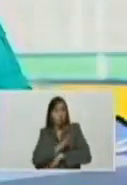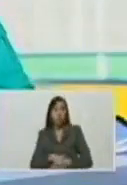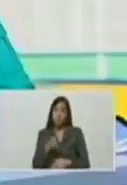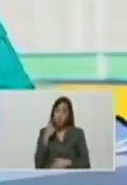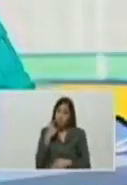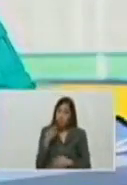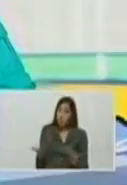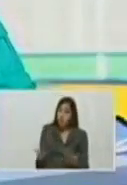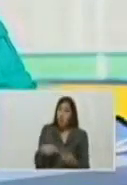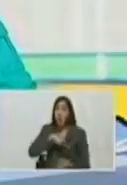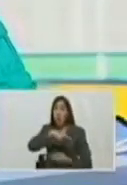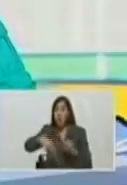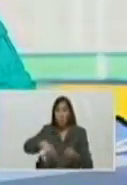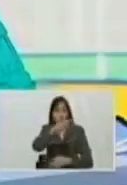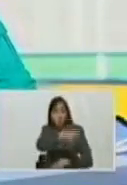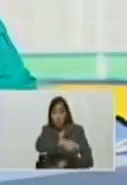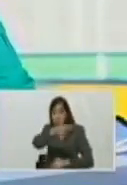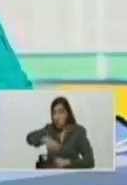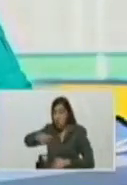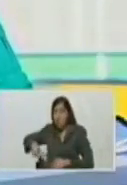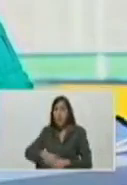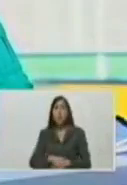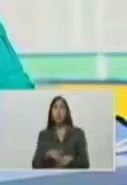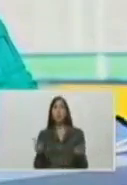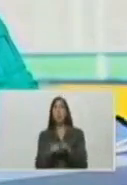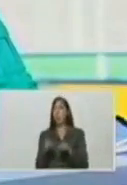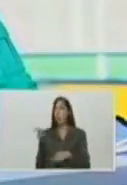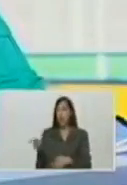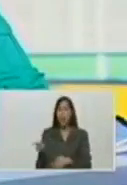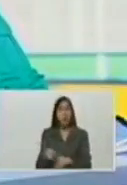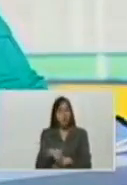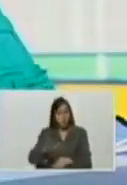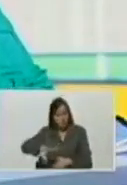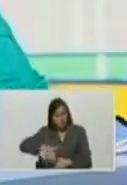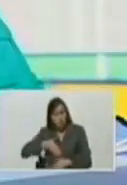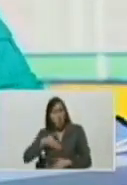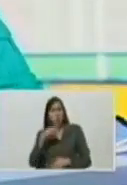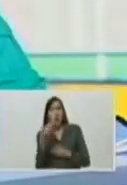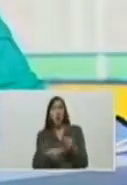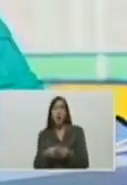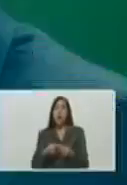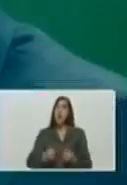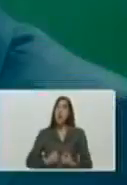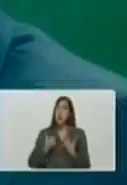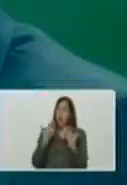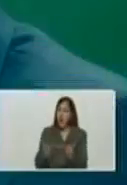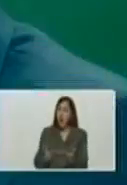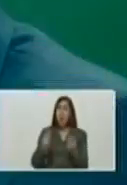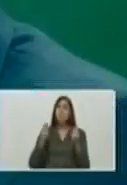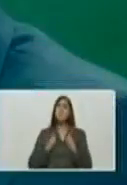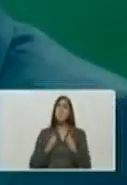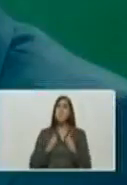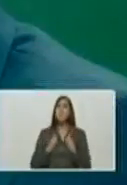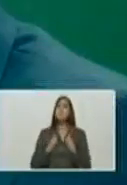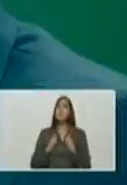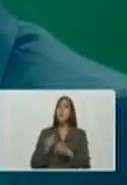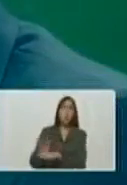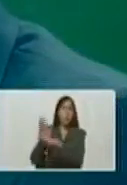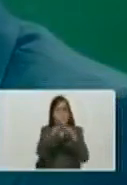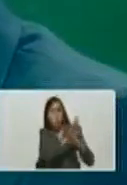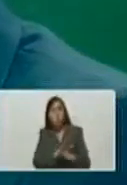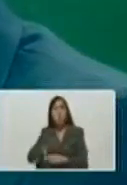los revolucionarios, como el potro, son capaces de dar hasta su salud y su vida por la salud y la vida de un